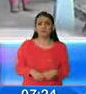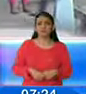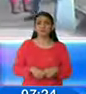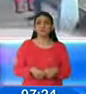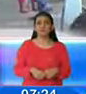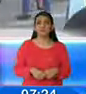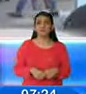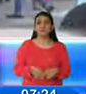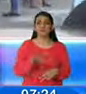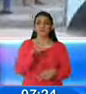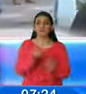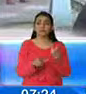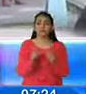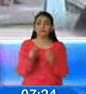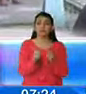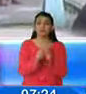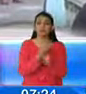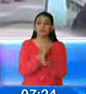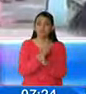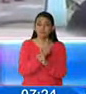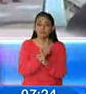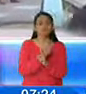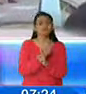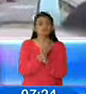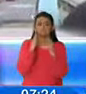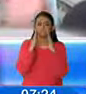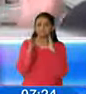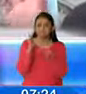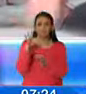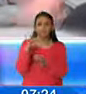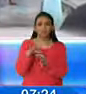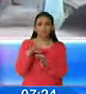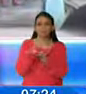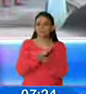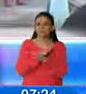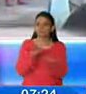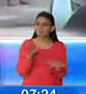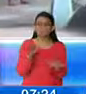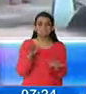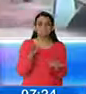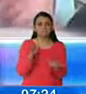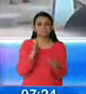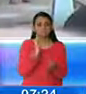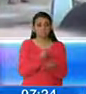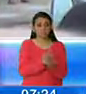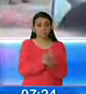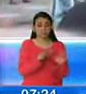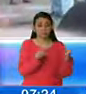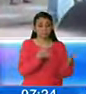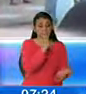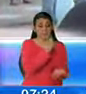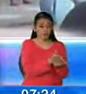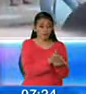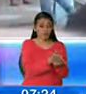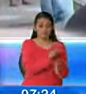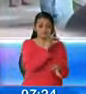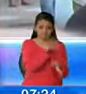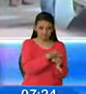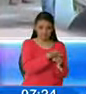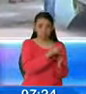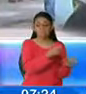venido 5 personas con personas discapacitadas a votar. Se ha parado la votación donde le tocaba, ha bajado el